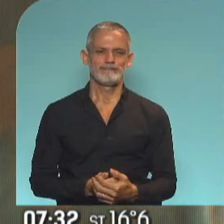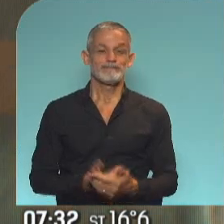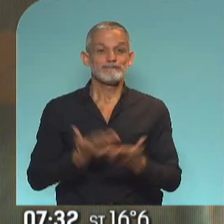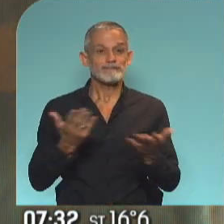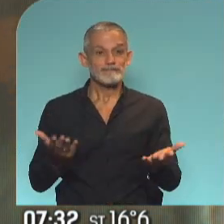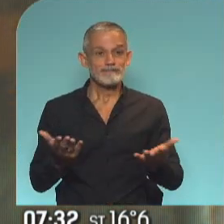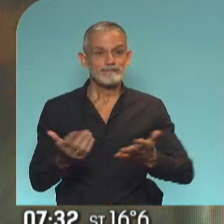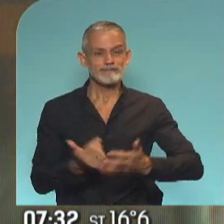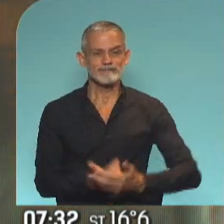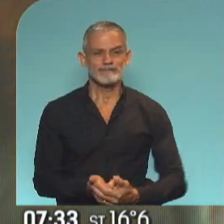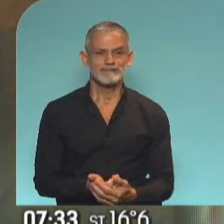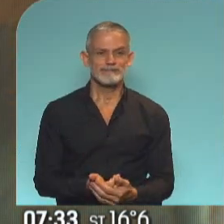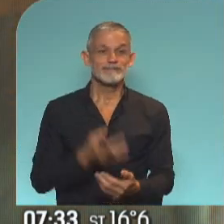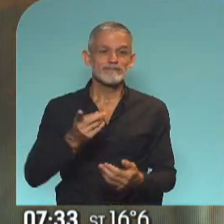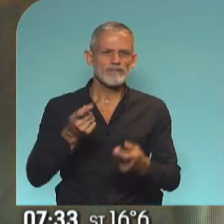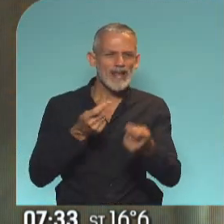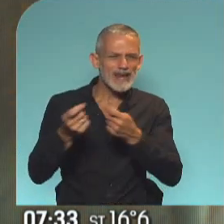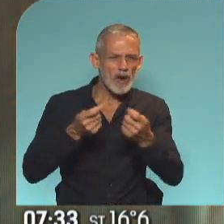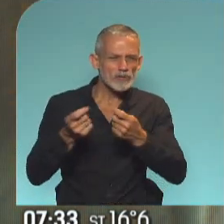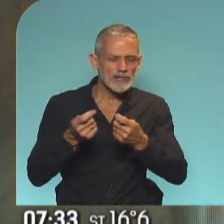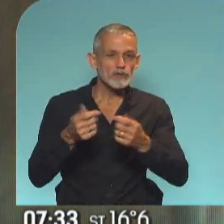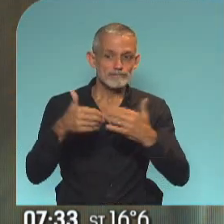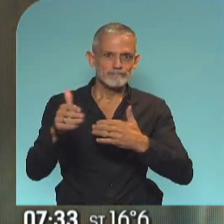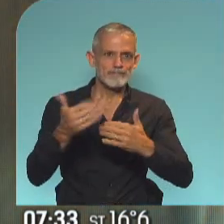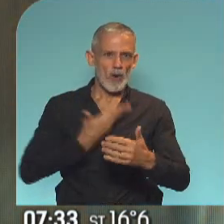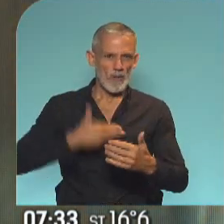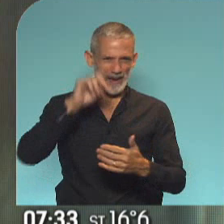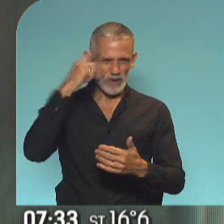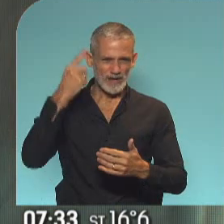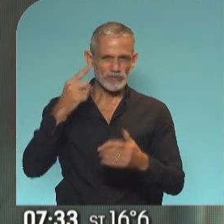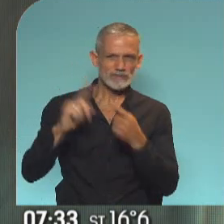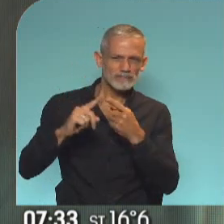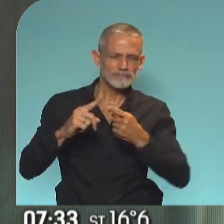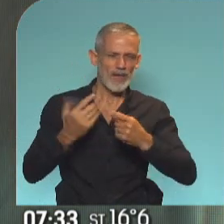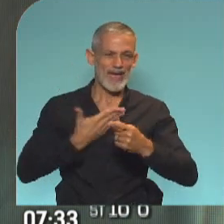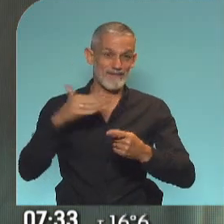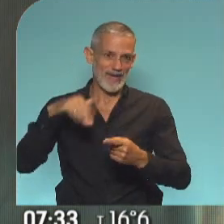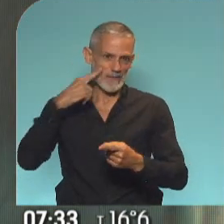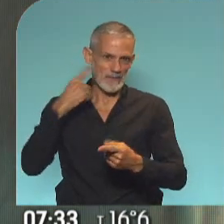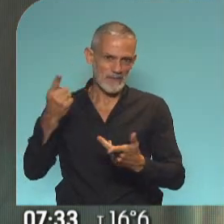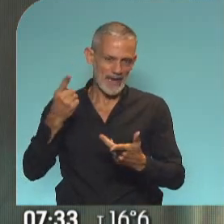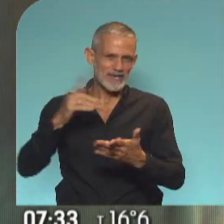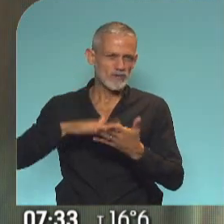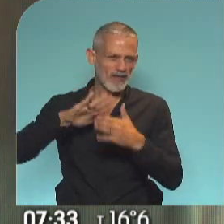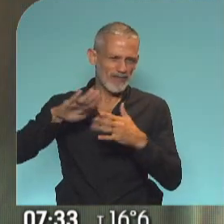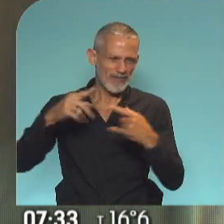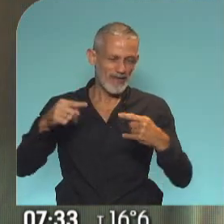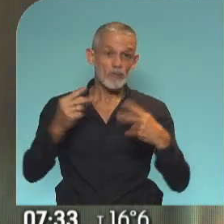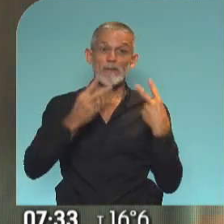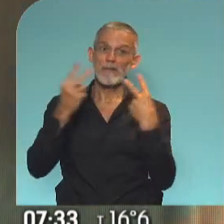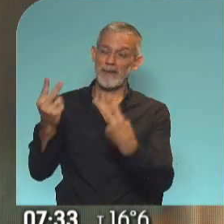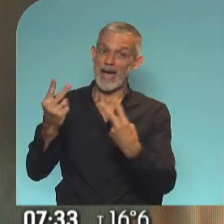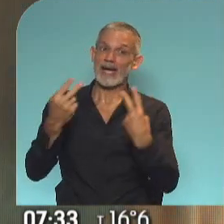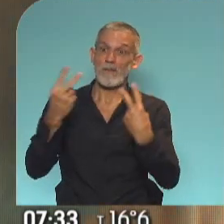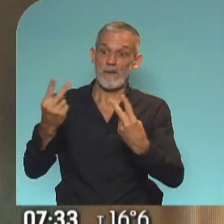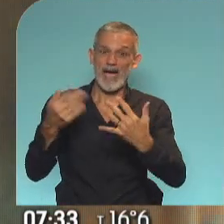Bueno, vamos a hablar en este caso de la negociación que lleva adelante el Gobierno Nacional con el Fondo Monetario Internacional y